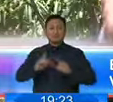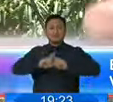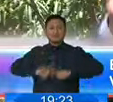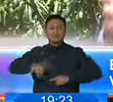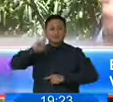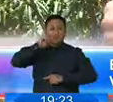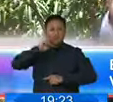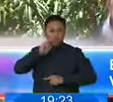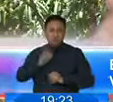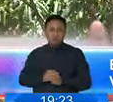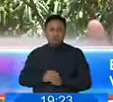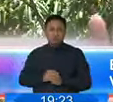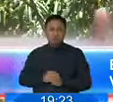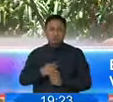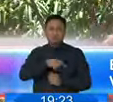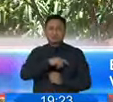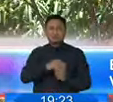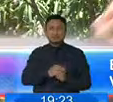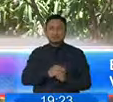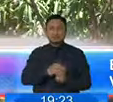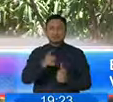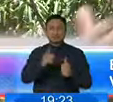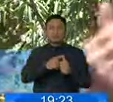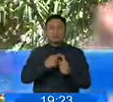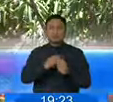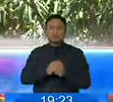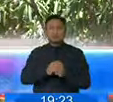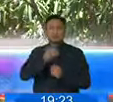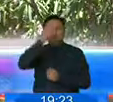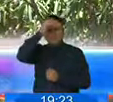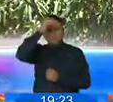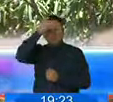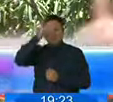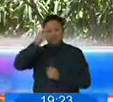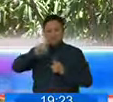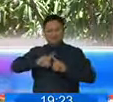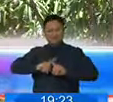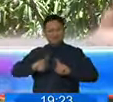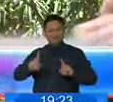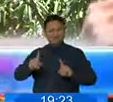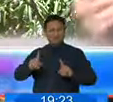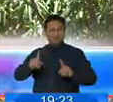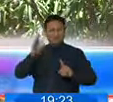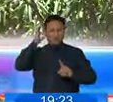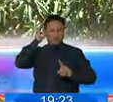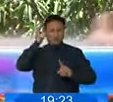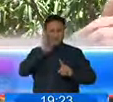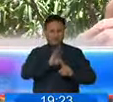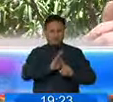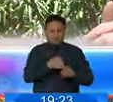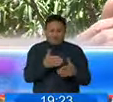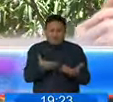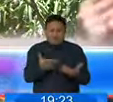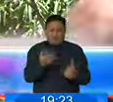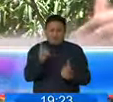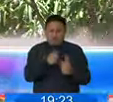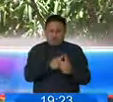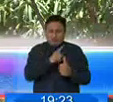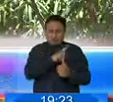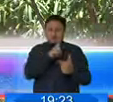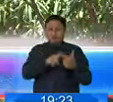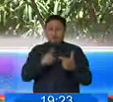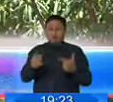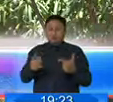sexual. Son conceptos extraños a la mecánica de defensa de la mujer, número uno. Número dos, no